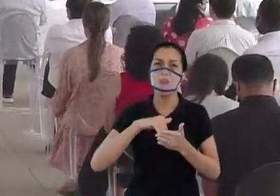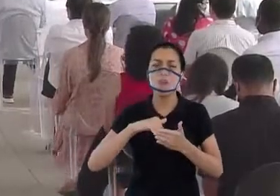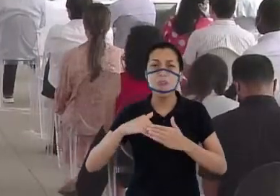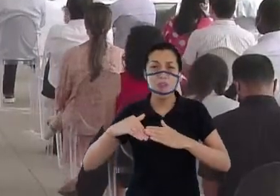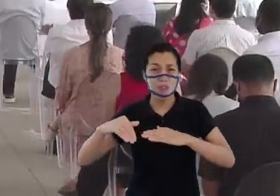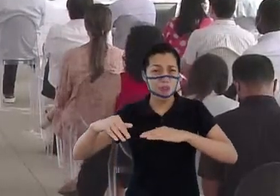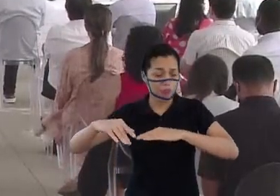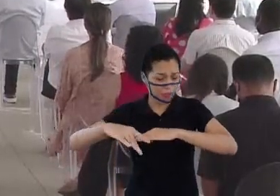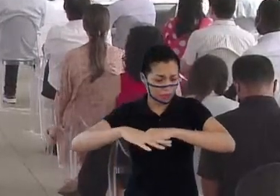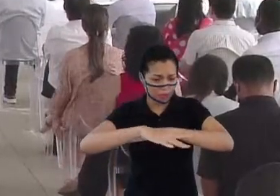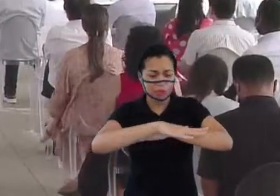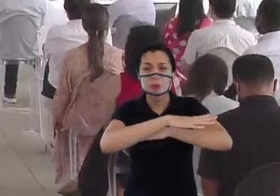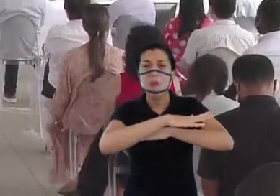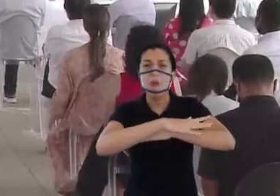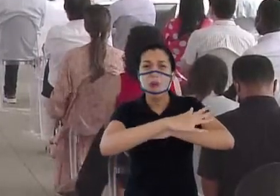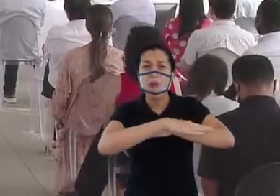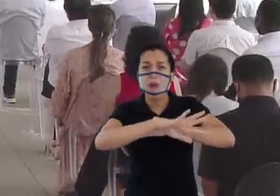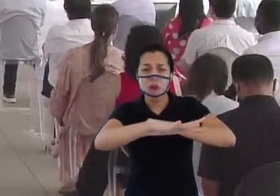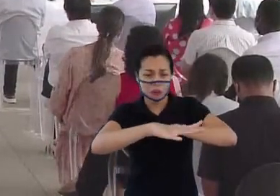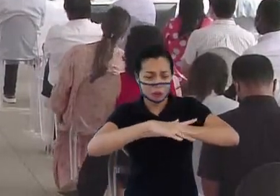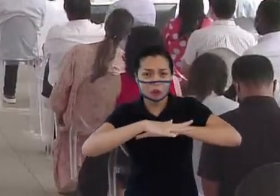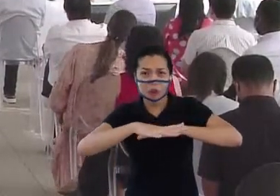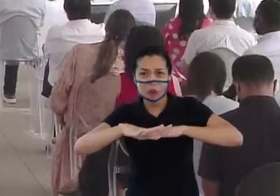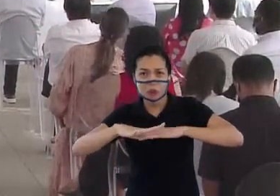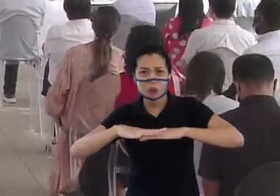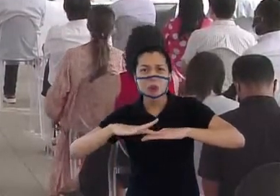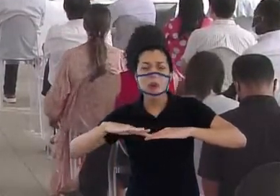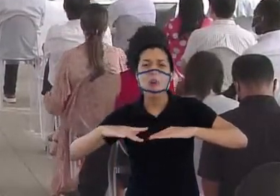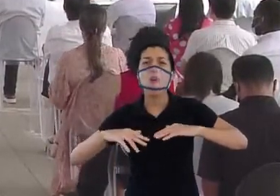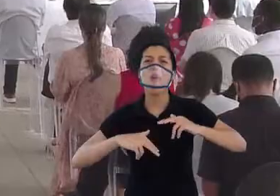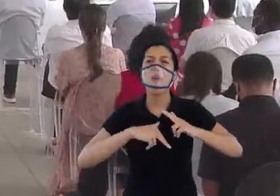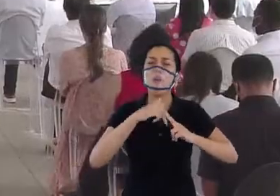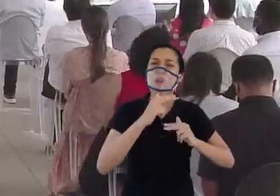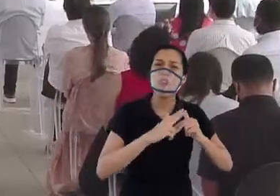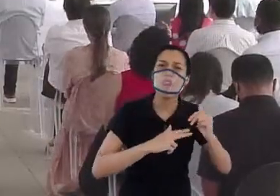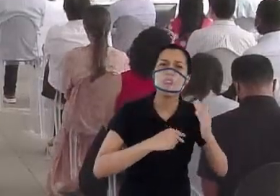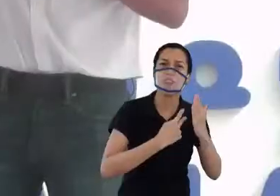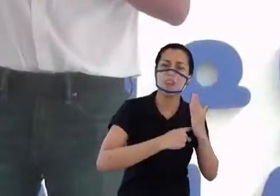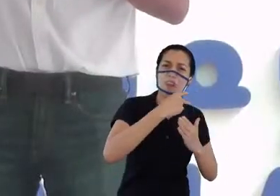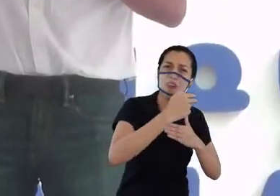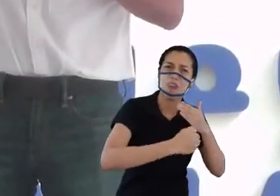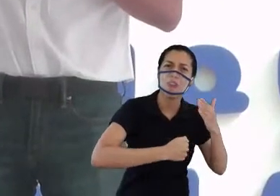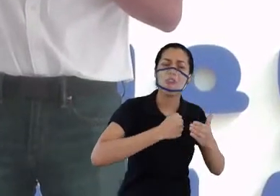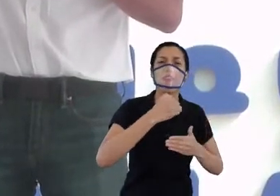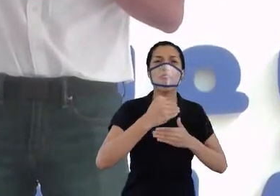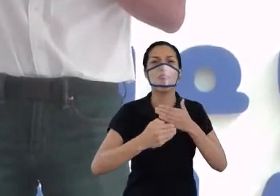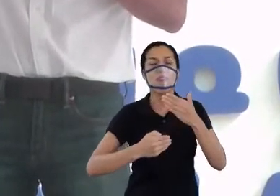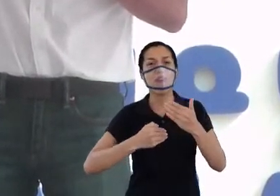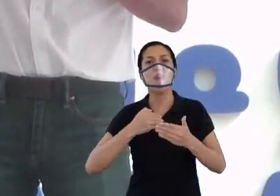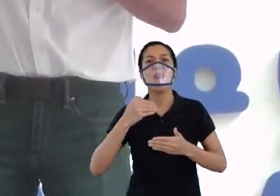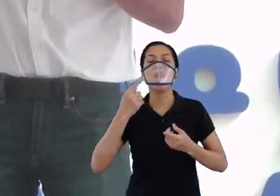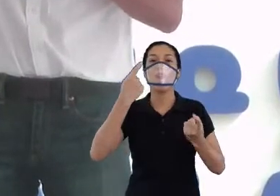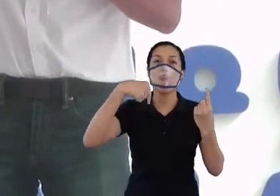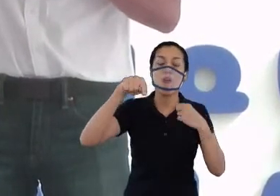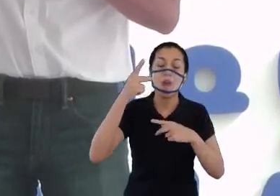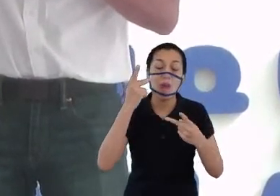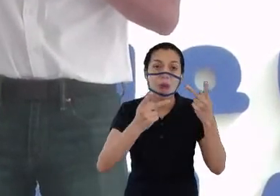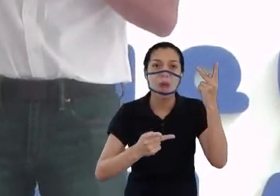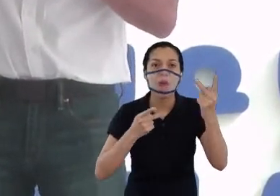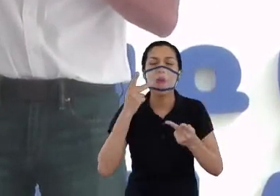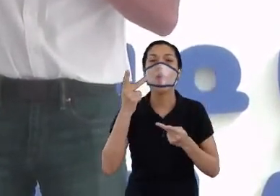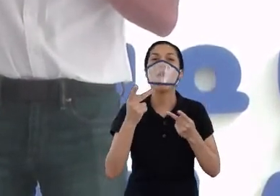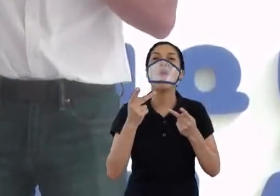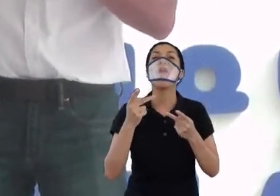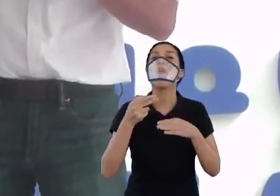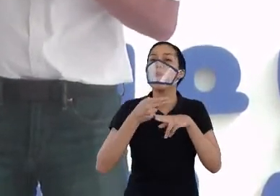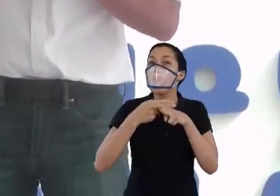con grandes desarrollos ecoturísticos también. Al mismo tiempo tendremos muy cerca el bosque urbano, el primer